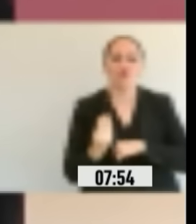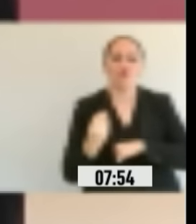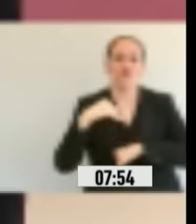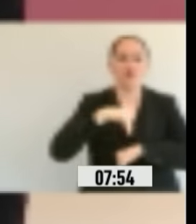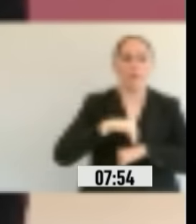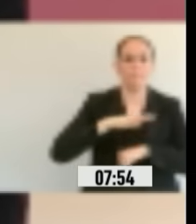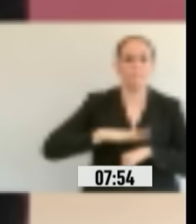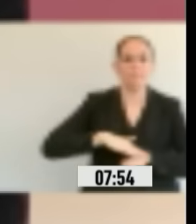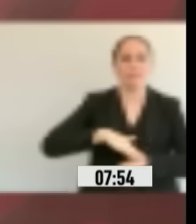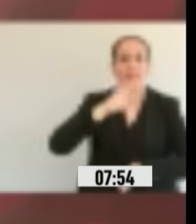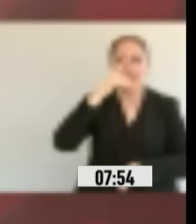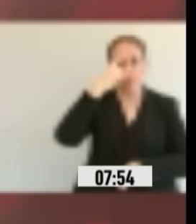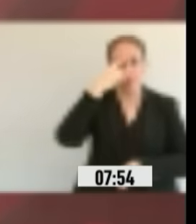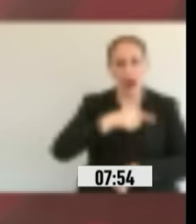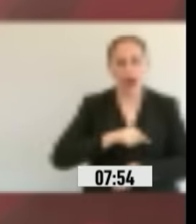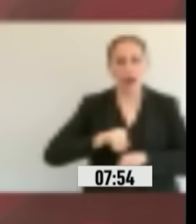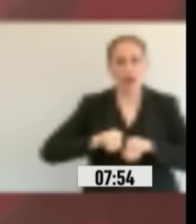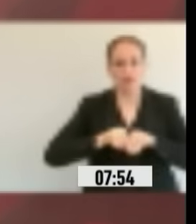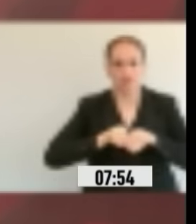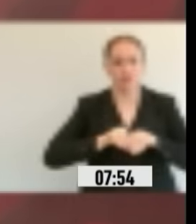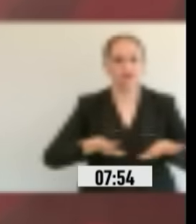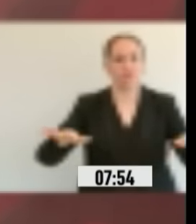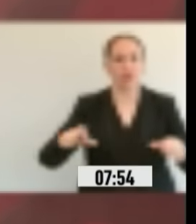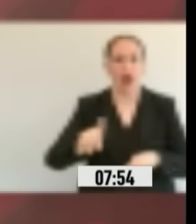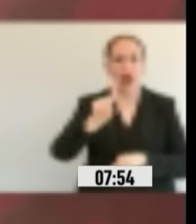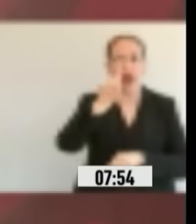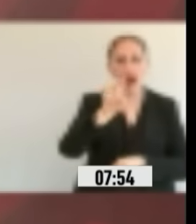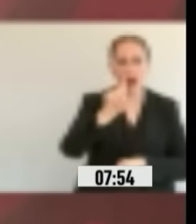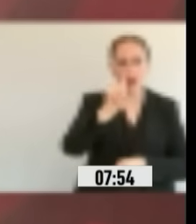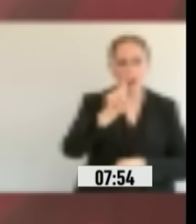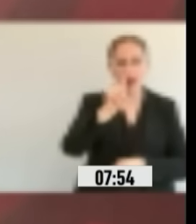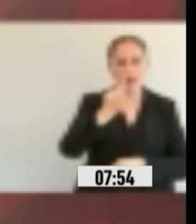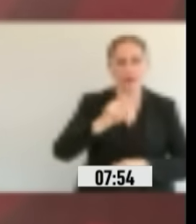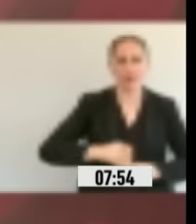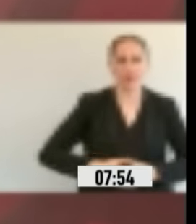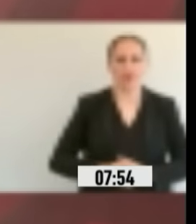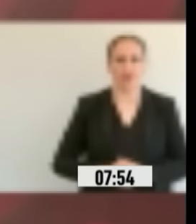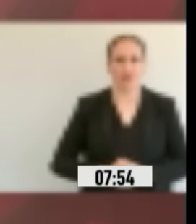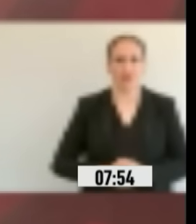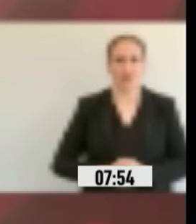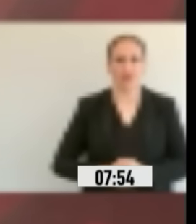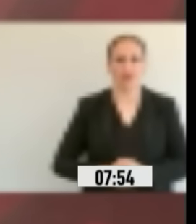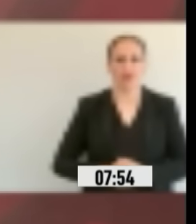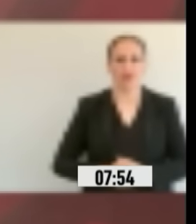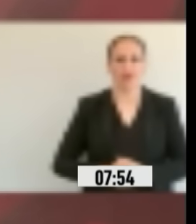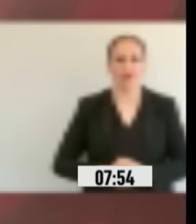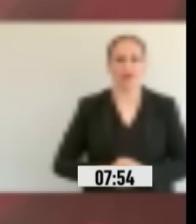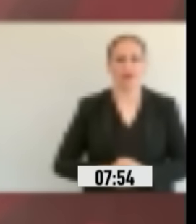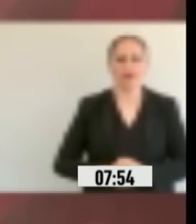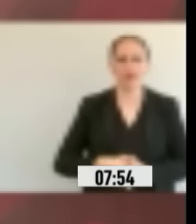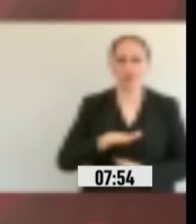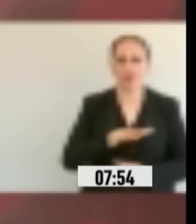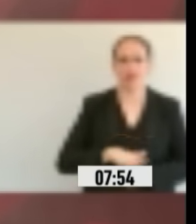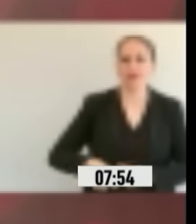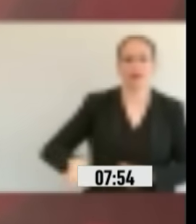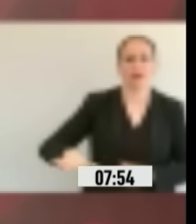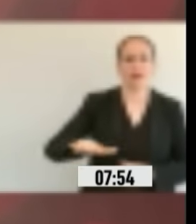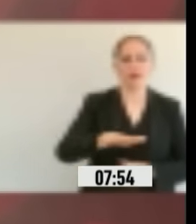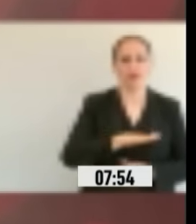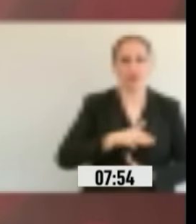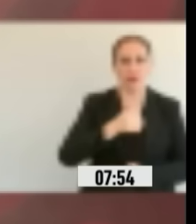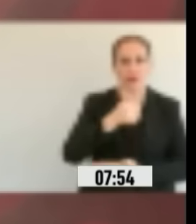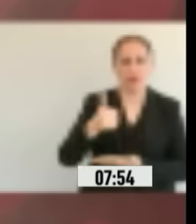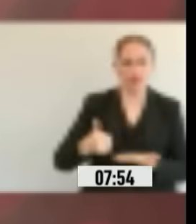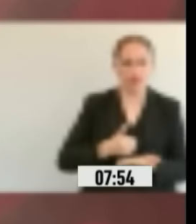una solución para mediano y posiblemente largo plazo porque se va a tener más